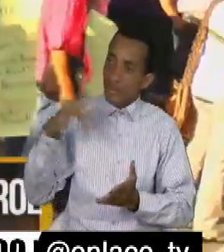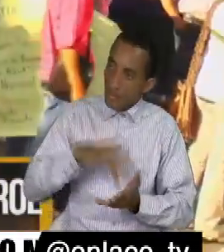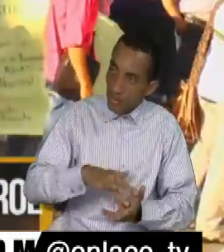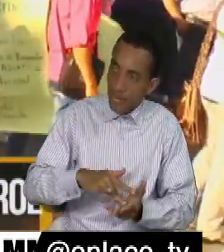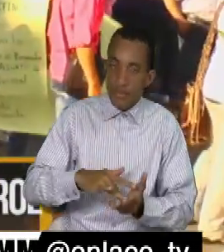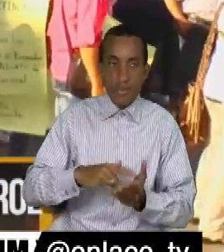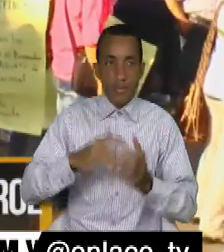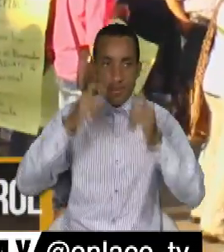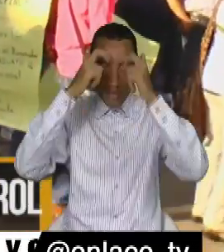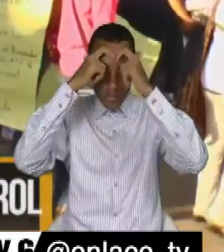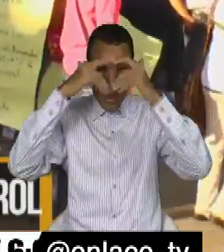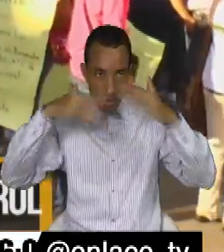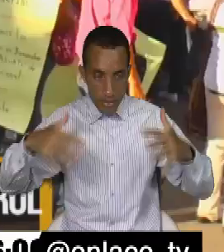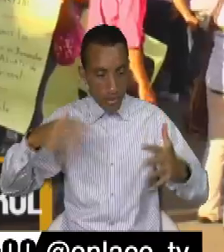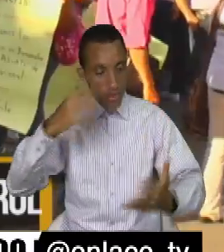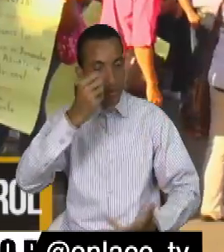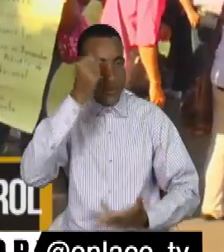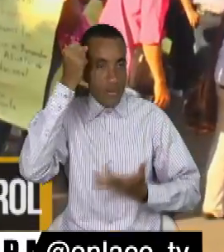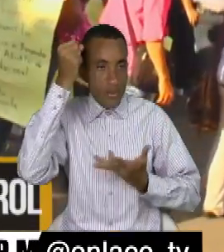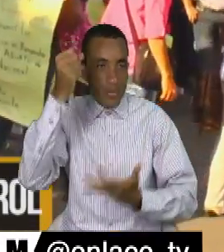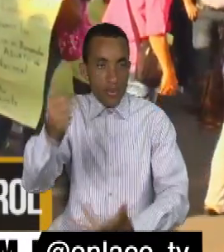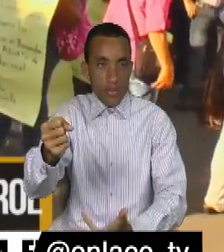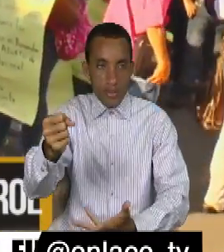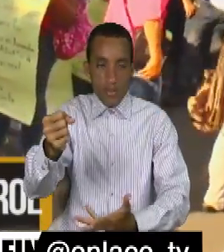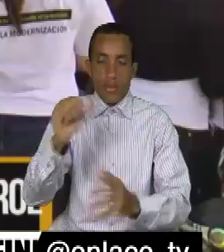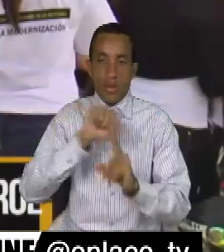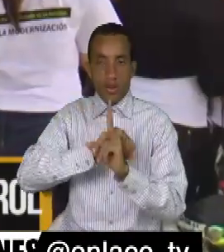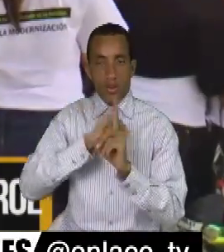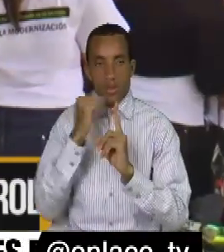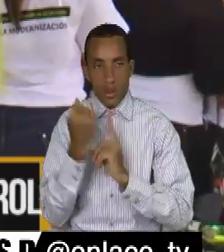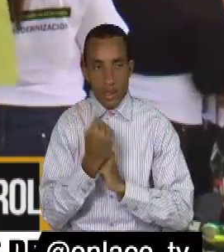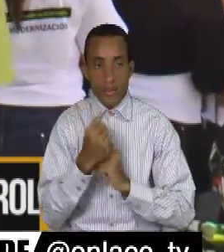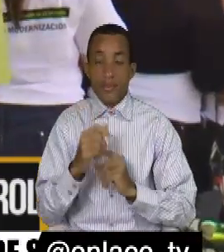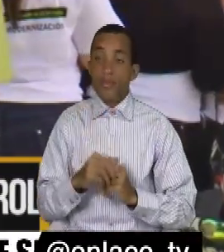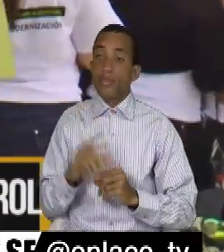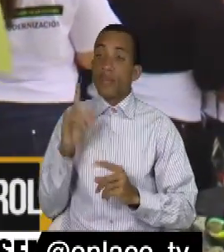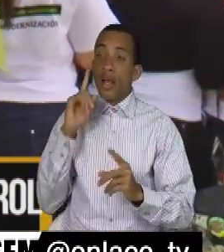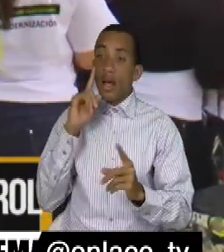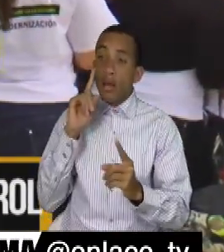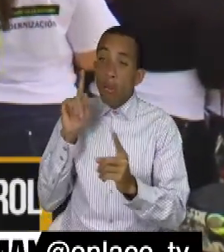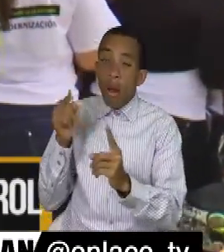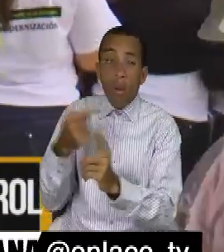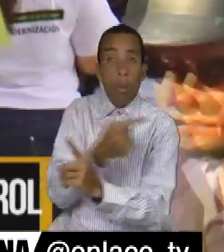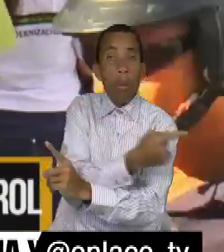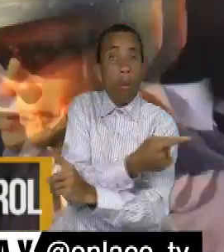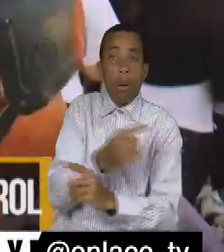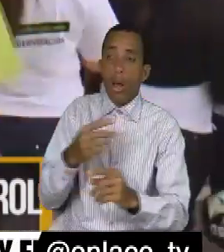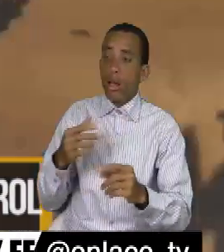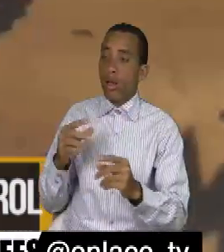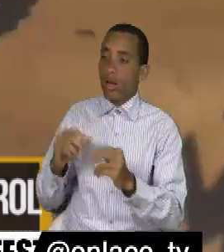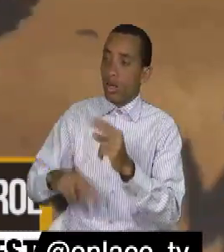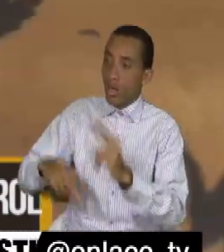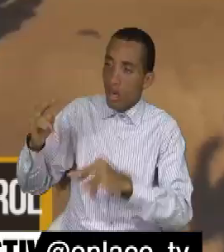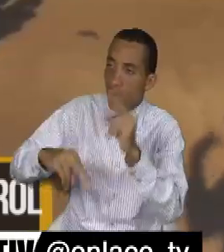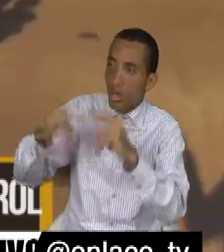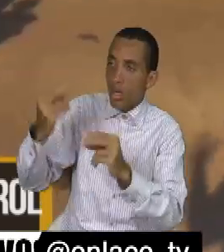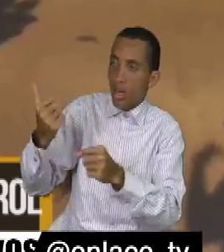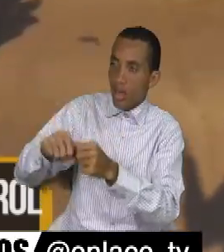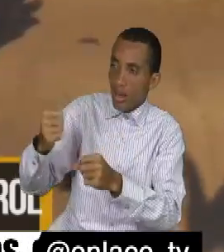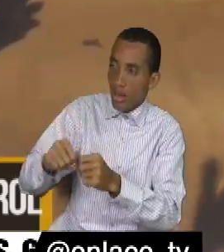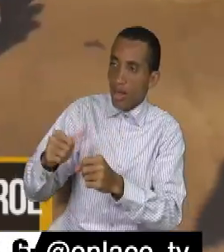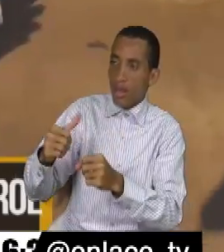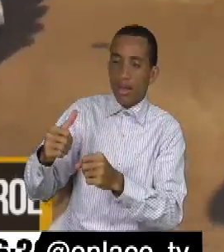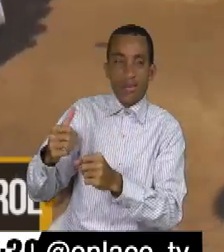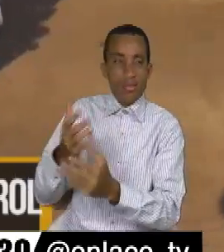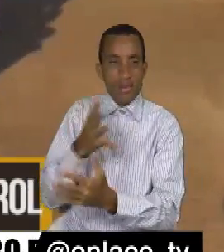en materia de inversión social. El incumplimiento al proyecto de modernización de la refinería Barranca Bermeja hoy es uno de los